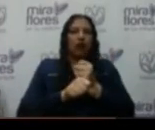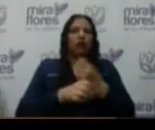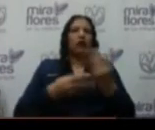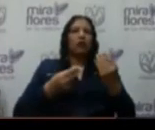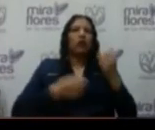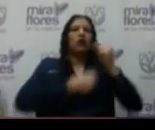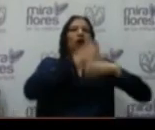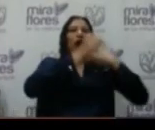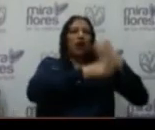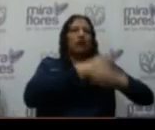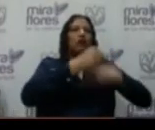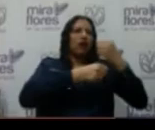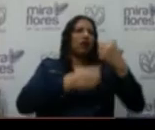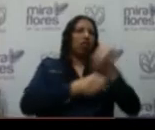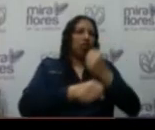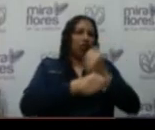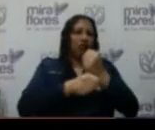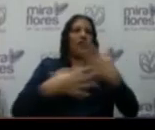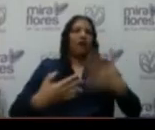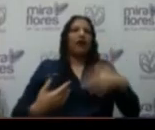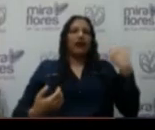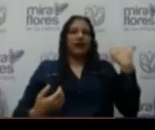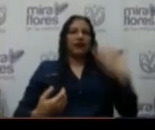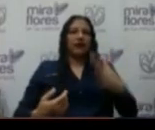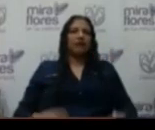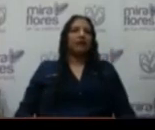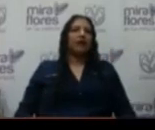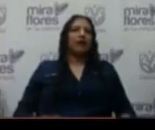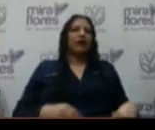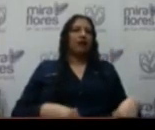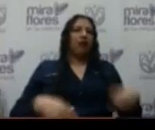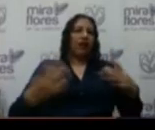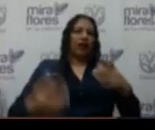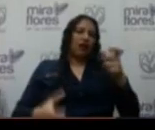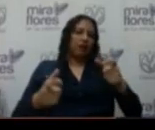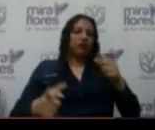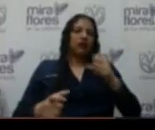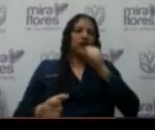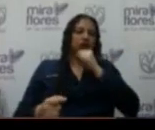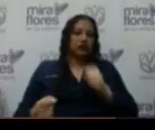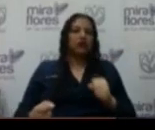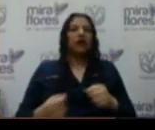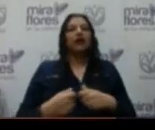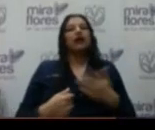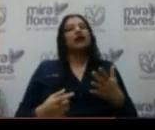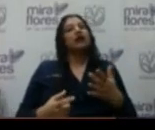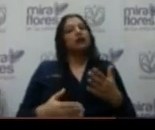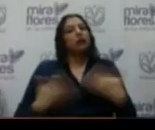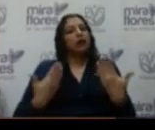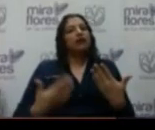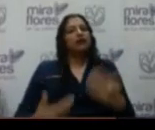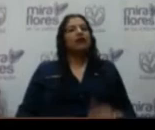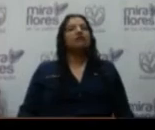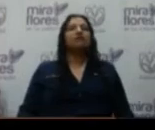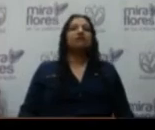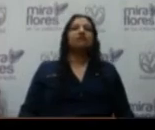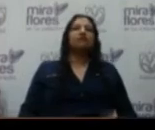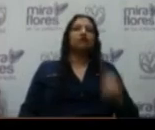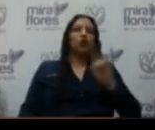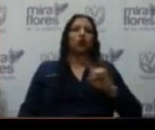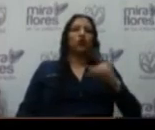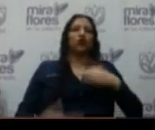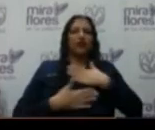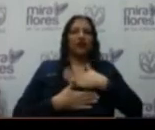trabajo se convierte en una realidad para nuestros adultos mayores miraflorinos, quienes podrán disfrutar de un nuevo